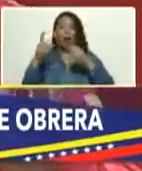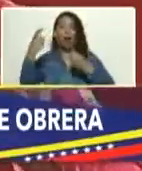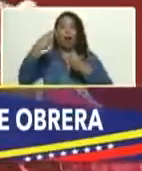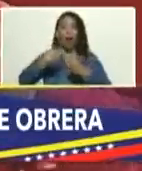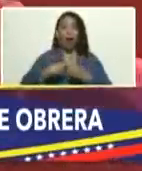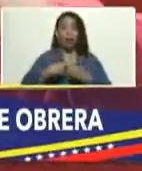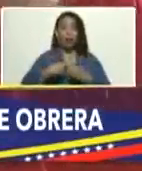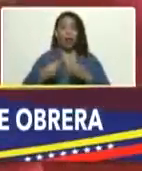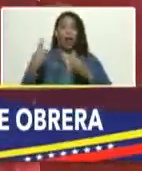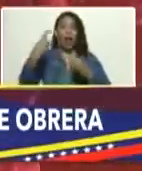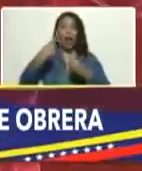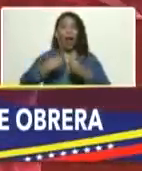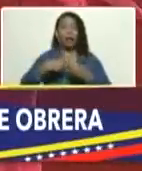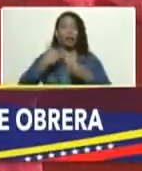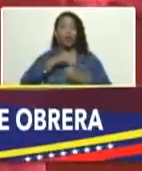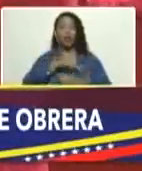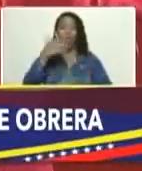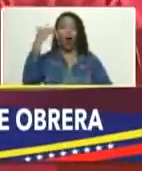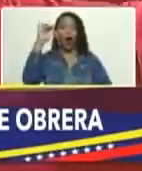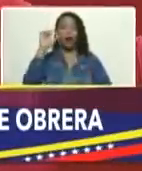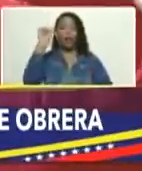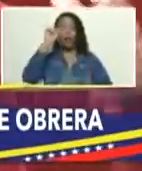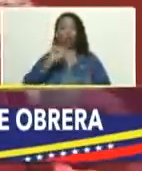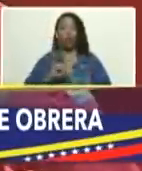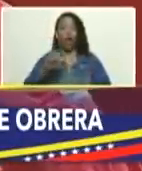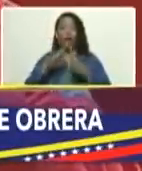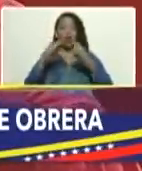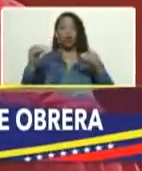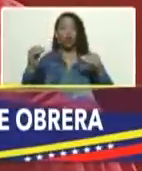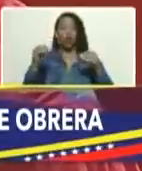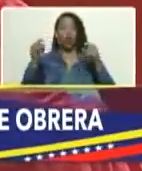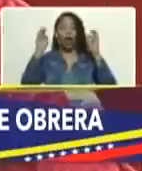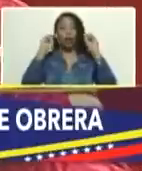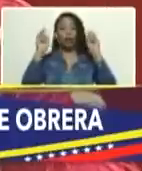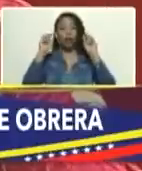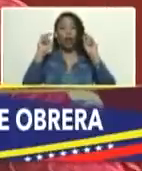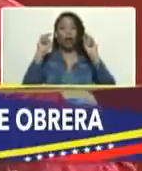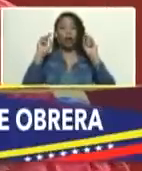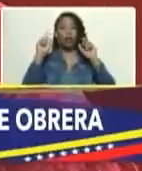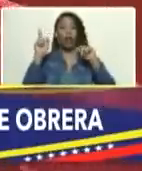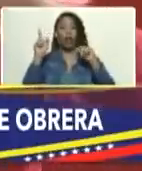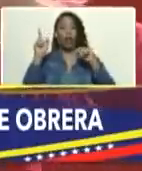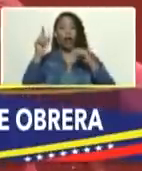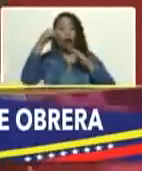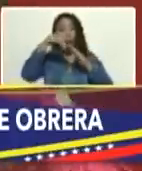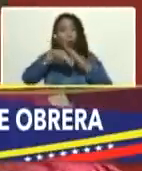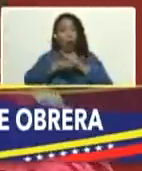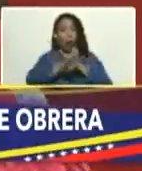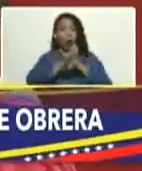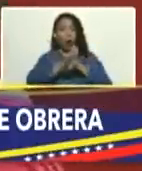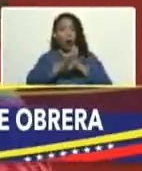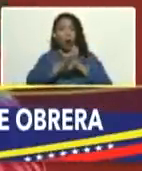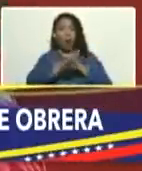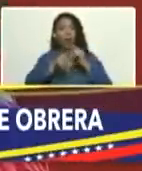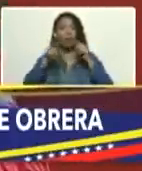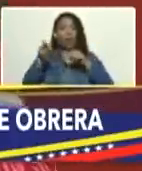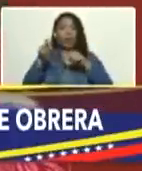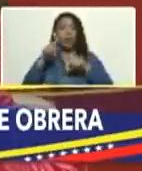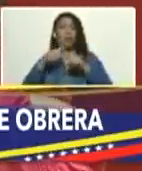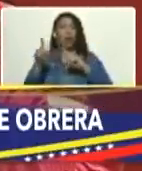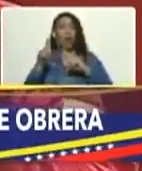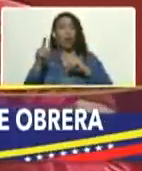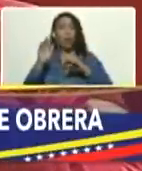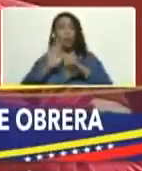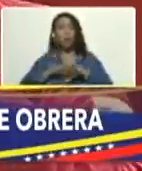el gas rico que nosotros tenemos en el sur, en toda la parte de Tijuana, sobre todo de esa, pero por